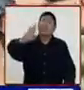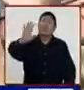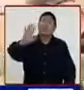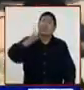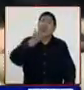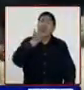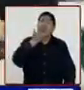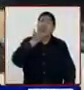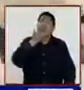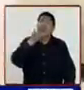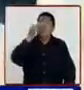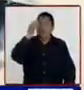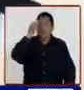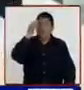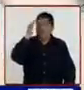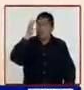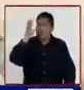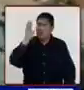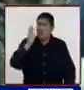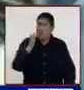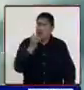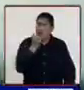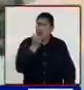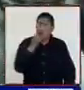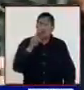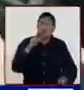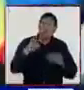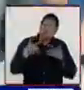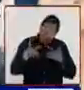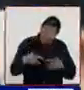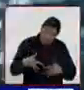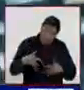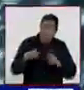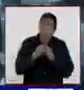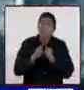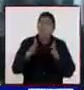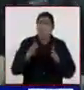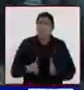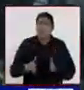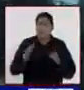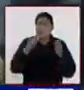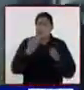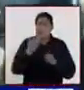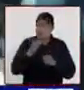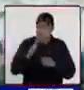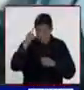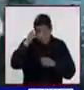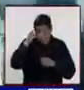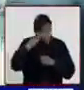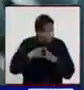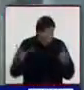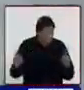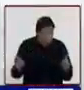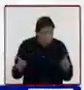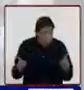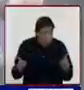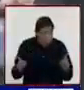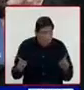César Apaza dice, no rendirse, compañeros. Había sido malo pensar